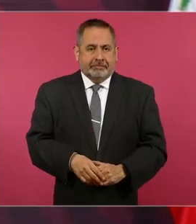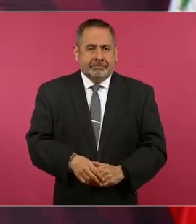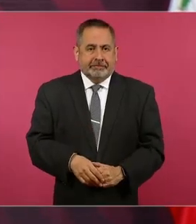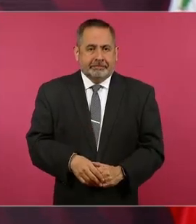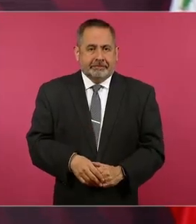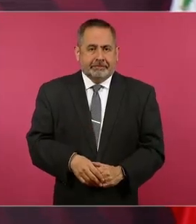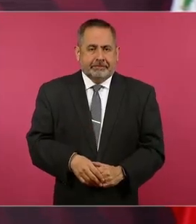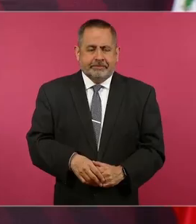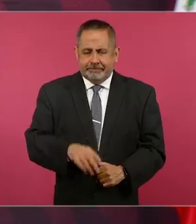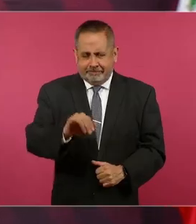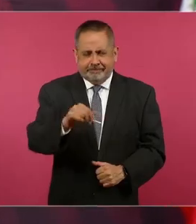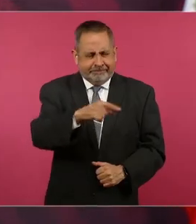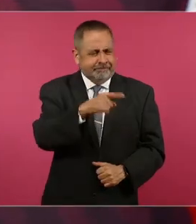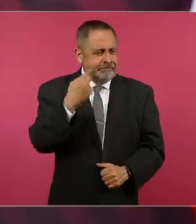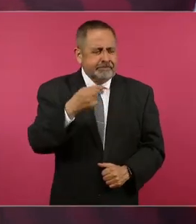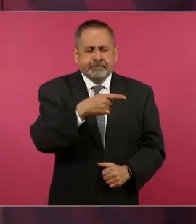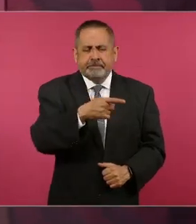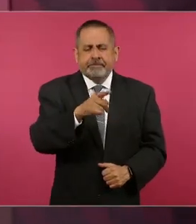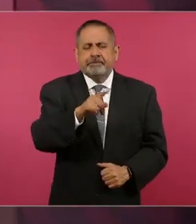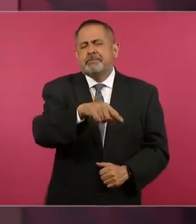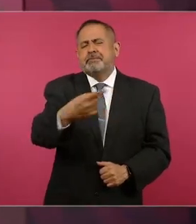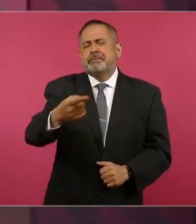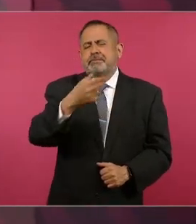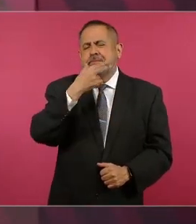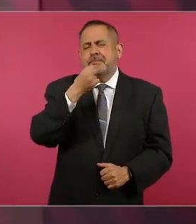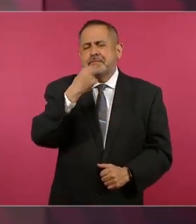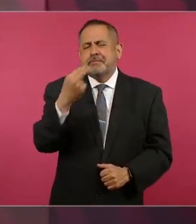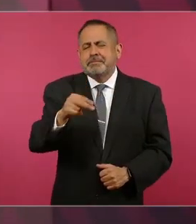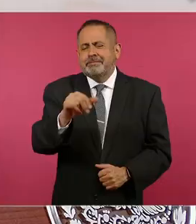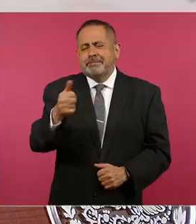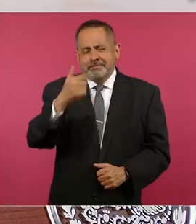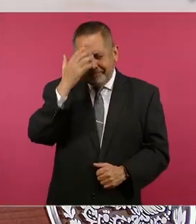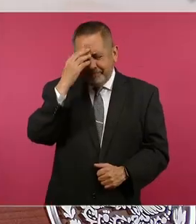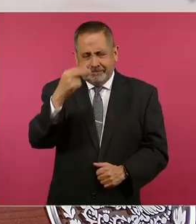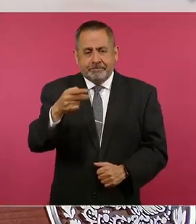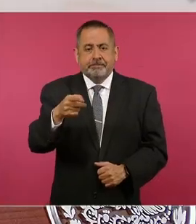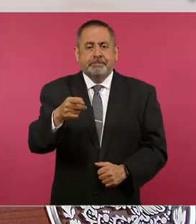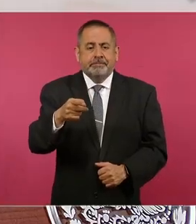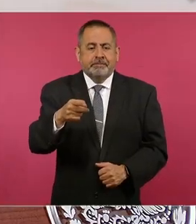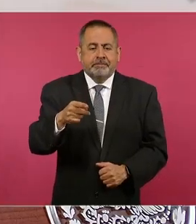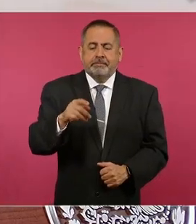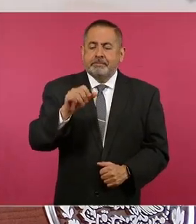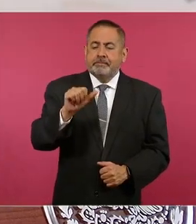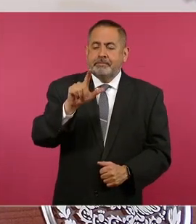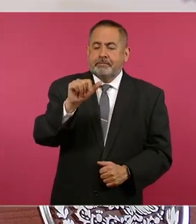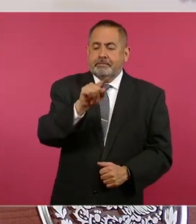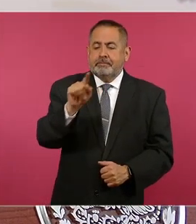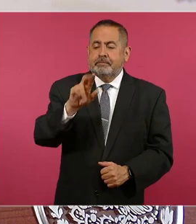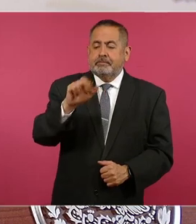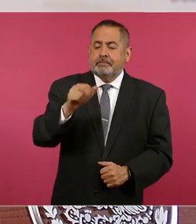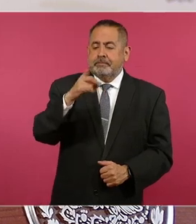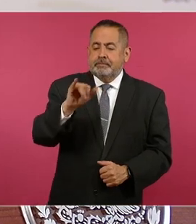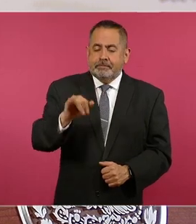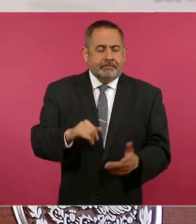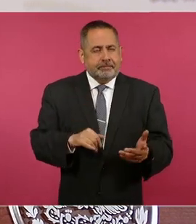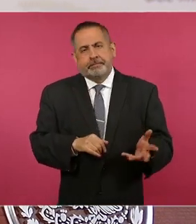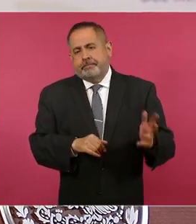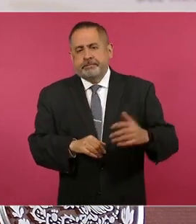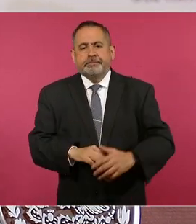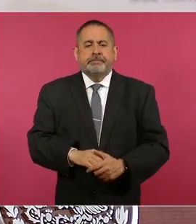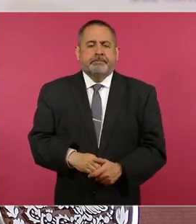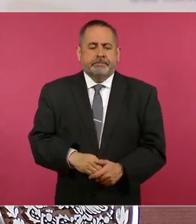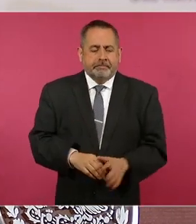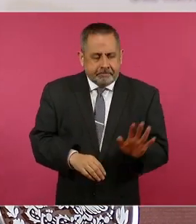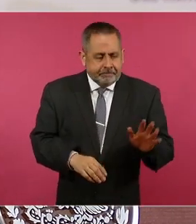sí y el otro señor Alarraki digo